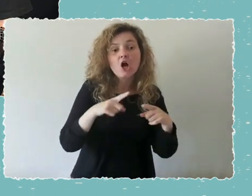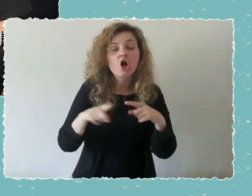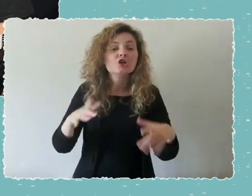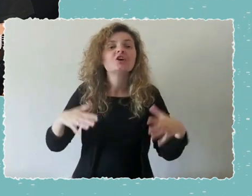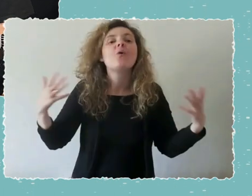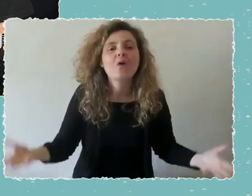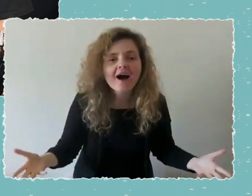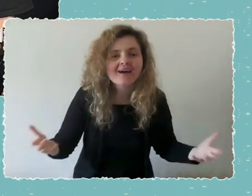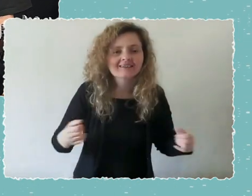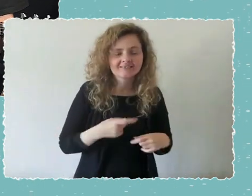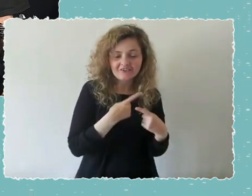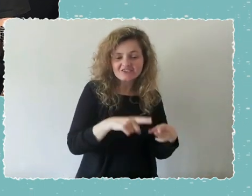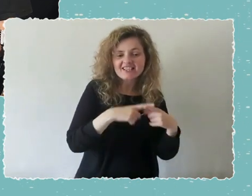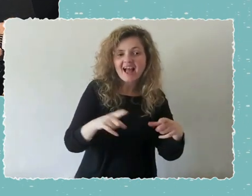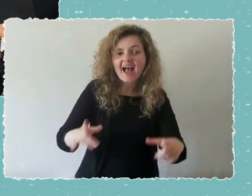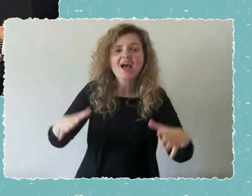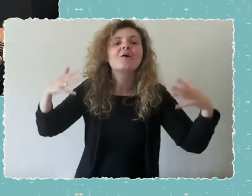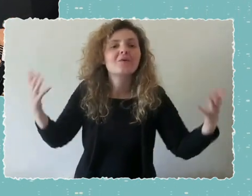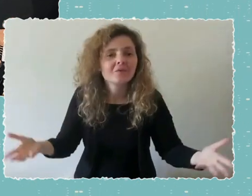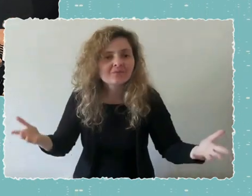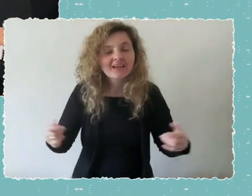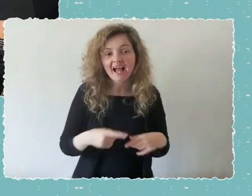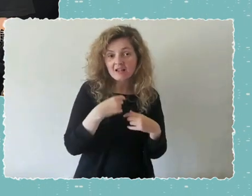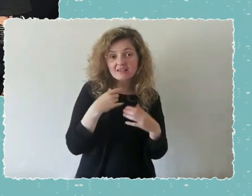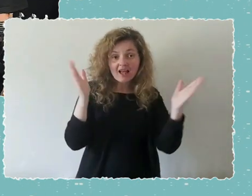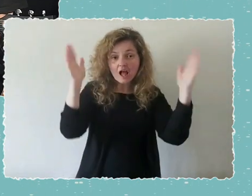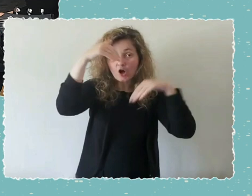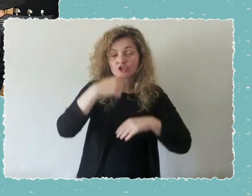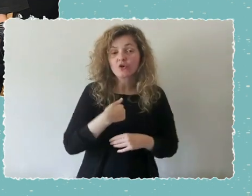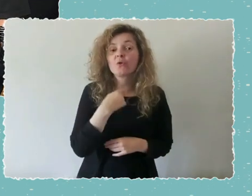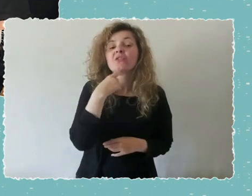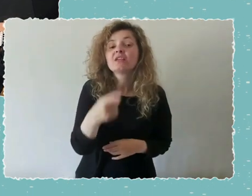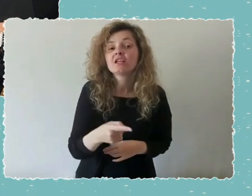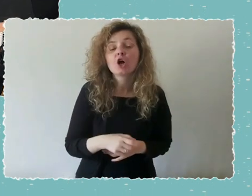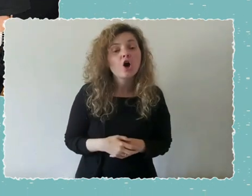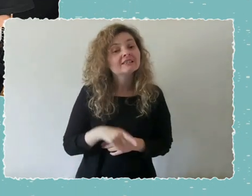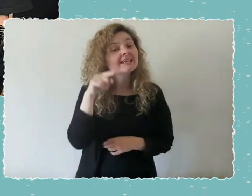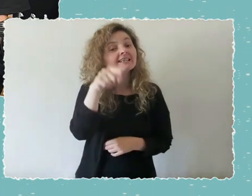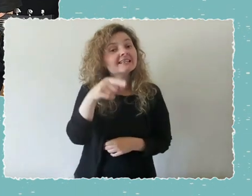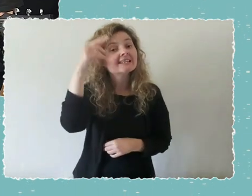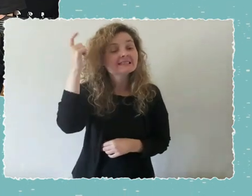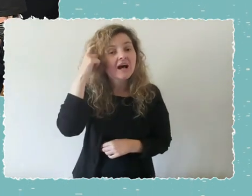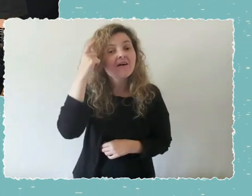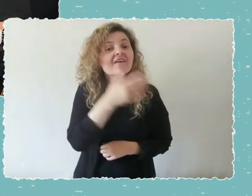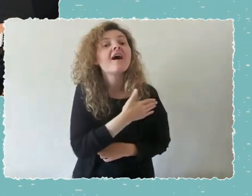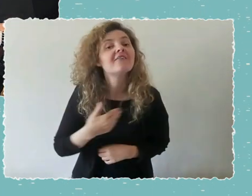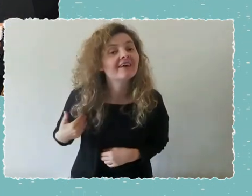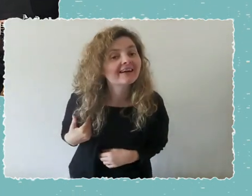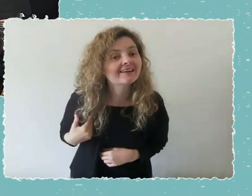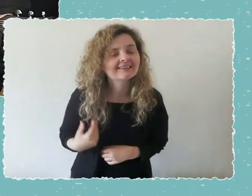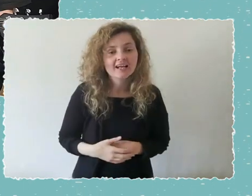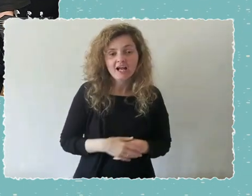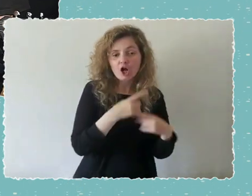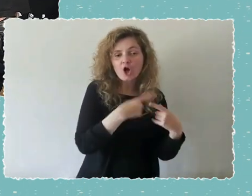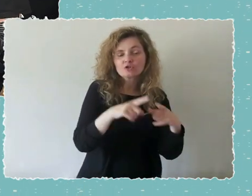cousiña é! ¡Qué cosa cousiña é! Atende o que te digo, se ti o quieres